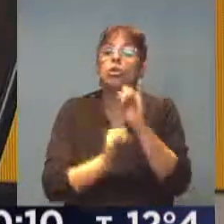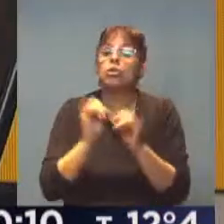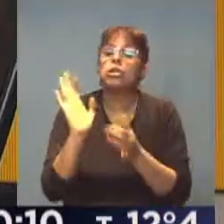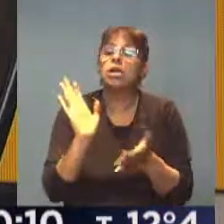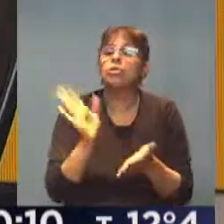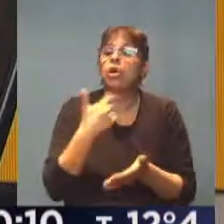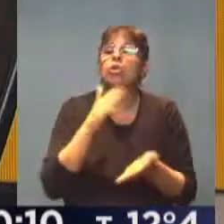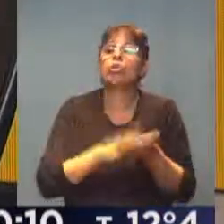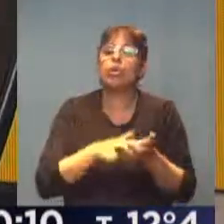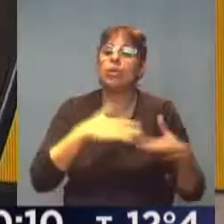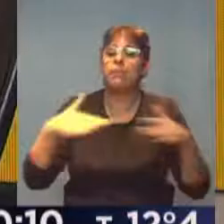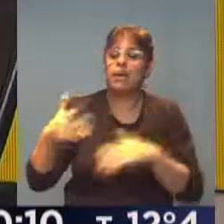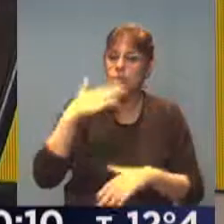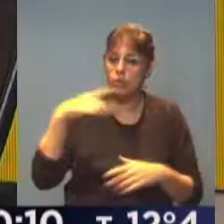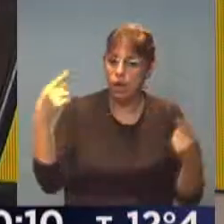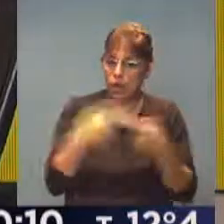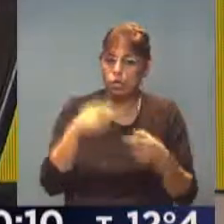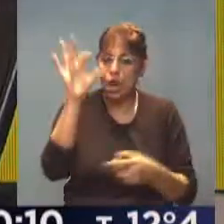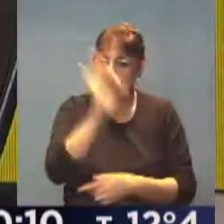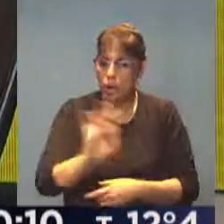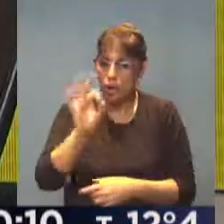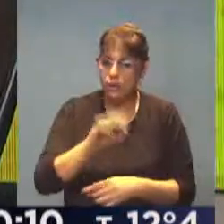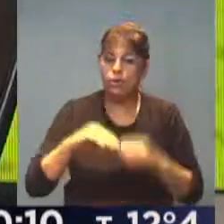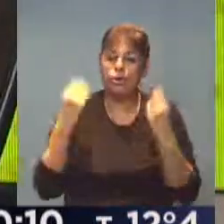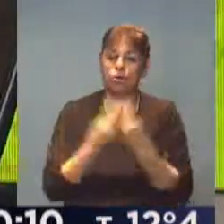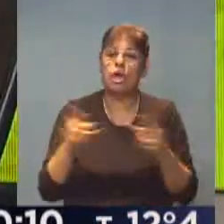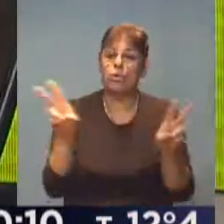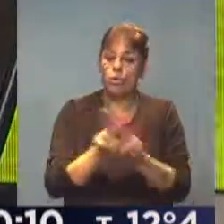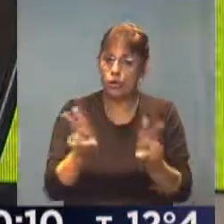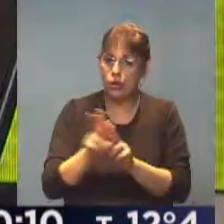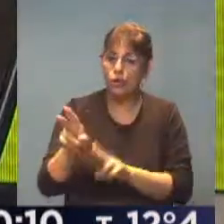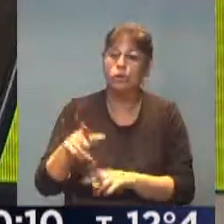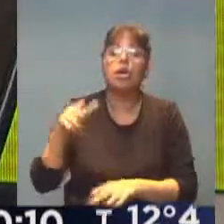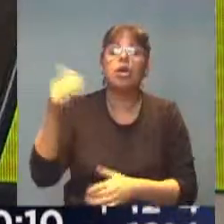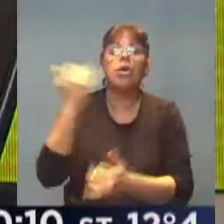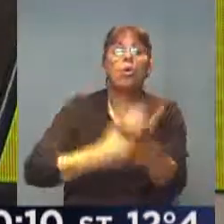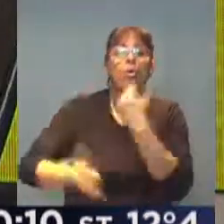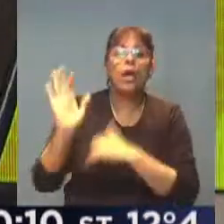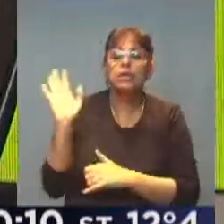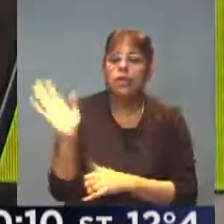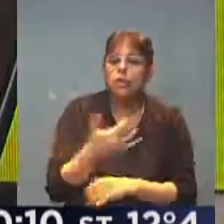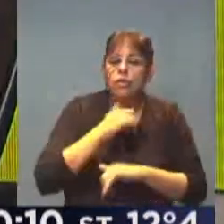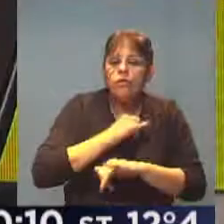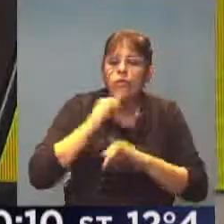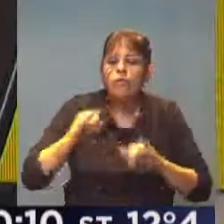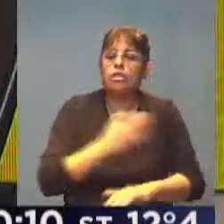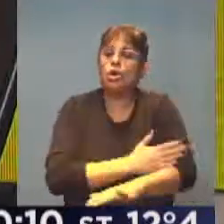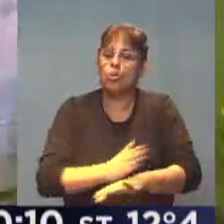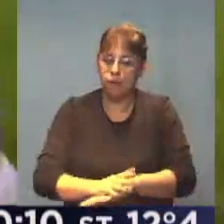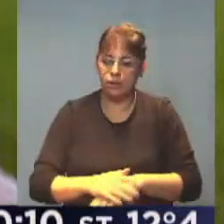con el partido que jugó Boca contra Olimpo en este 2-2 y nos cuenta todo lo que pasó, así que usted no se pierda esta notita.